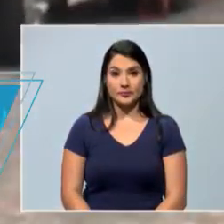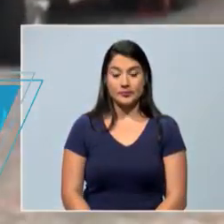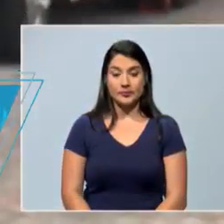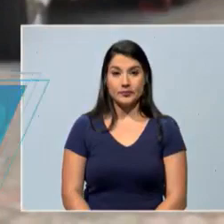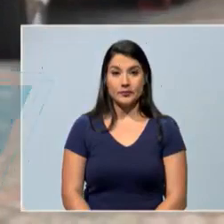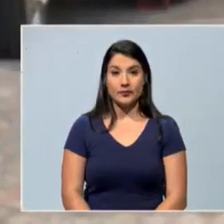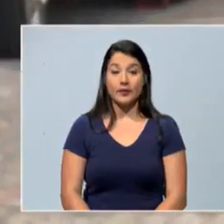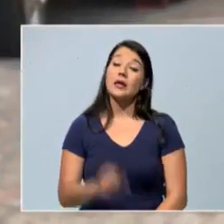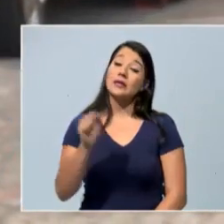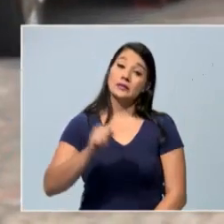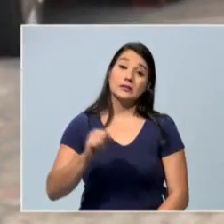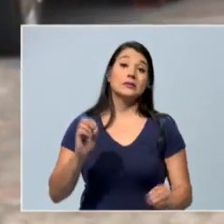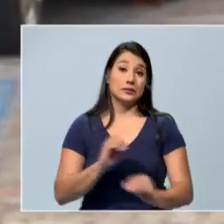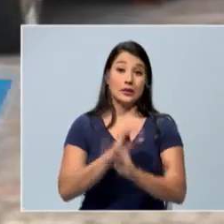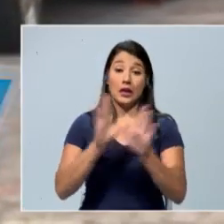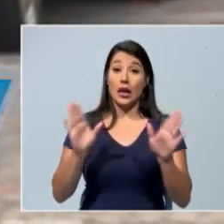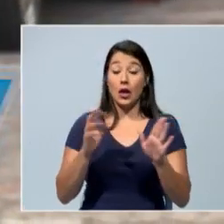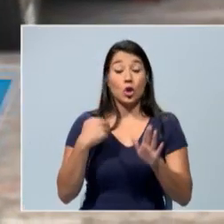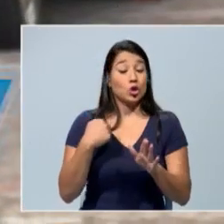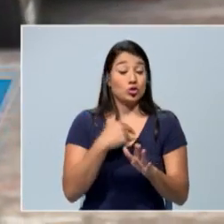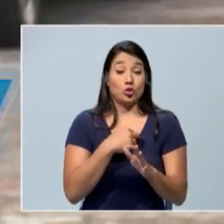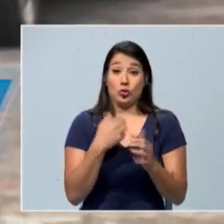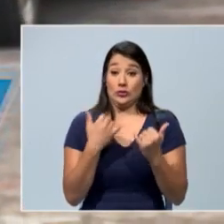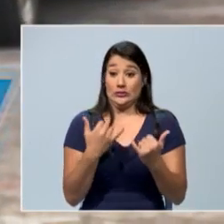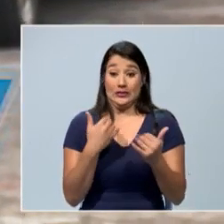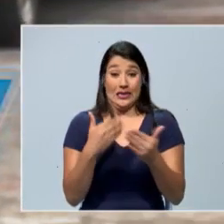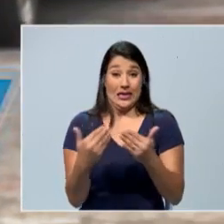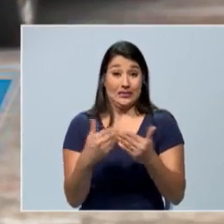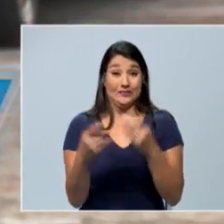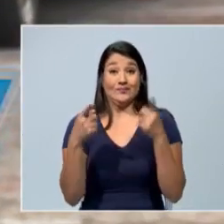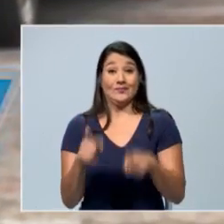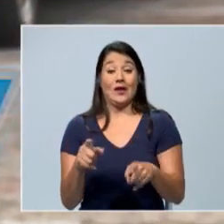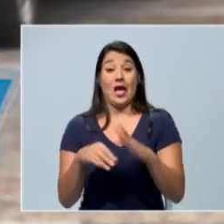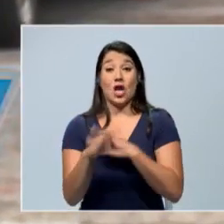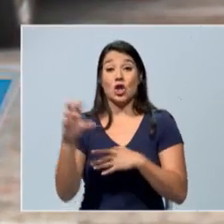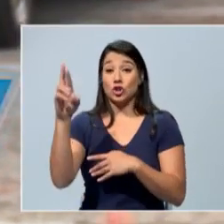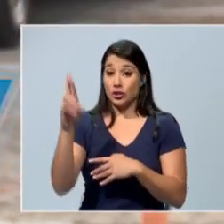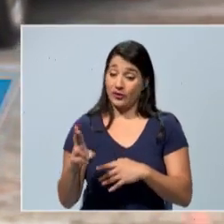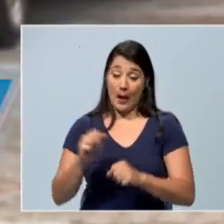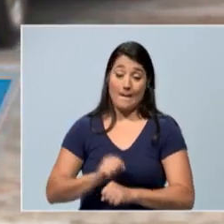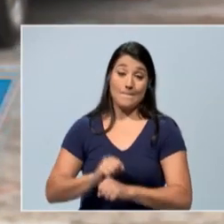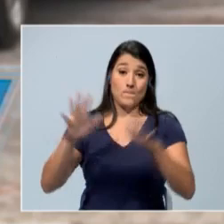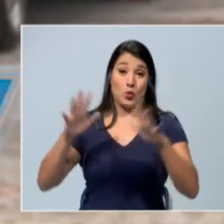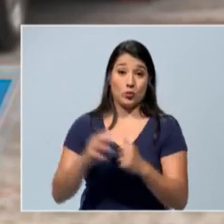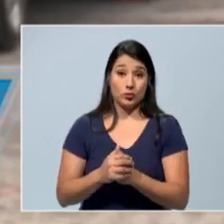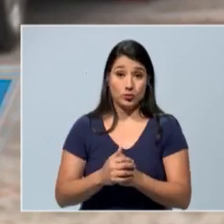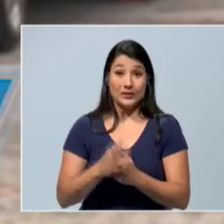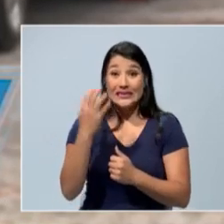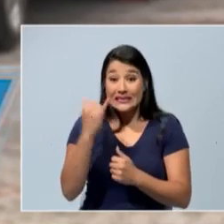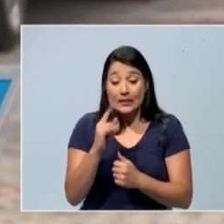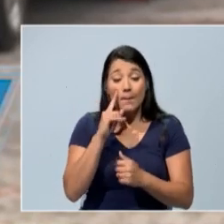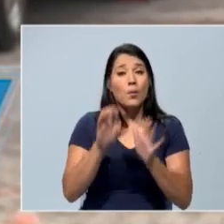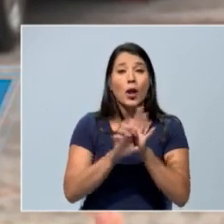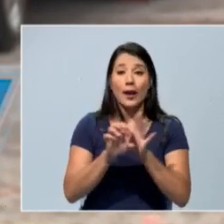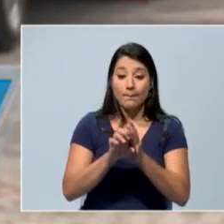Sí, desde luego. Estamos a un paso de que esto pase. Si tenemos una gran cantidad de combustible en el suelo,